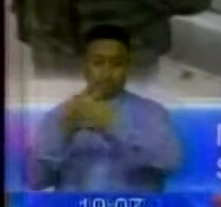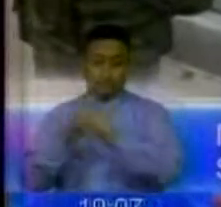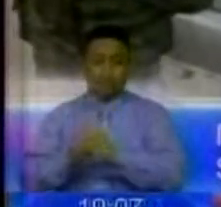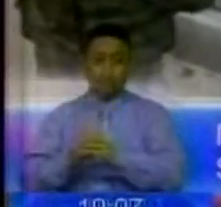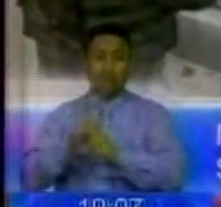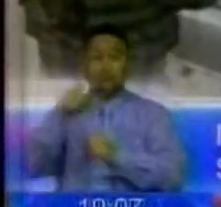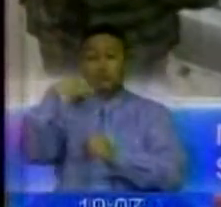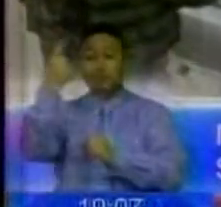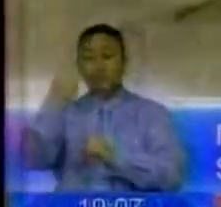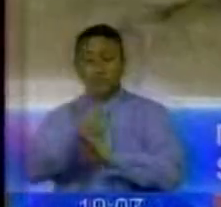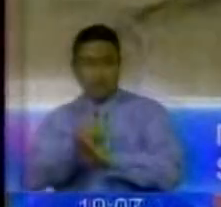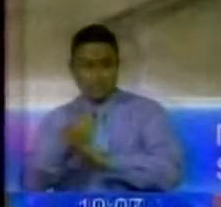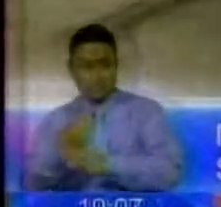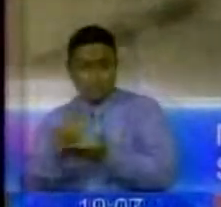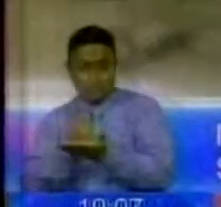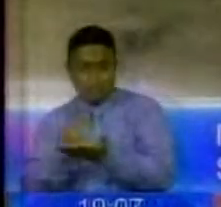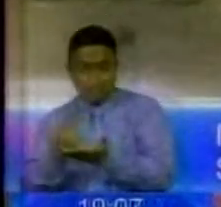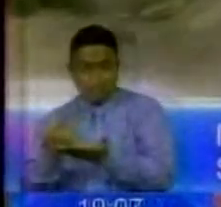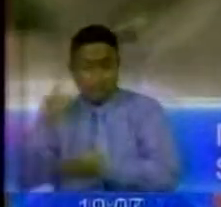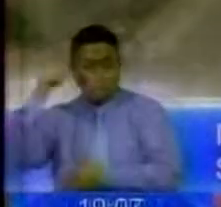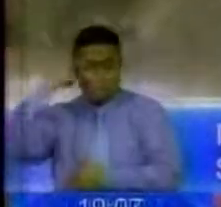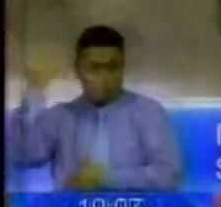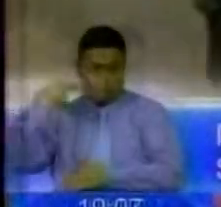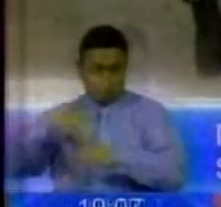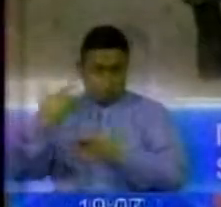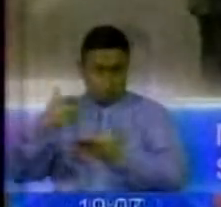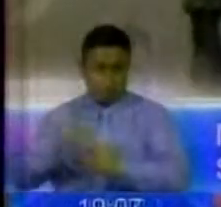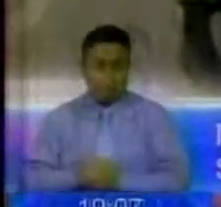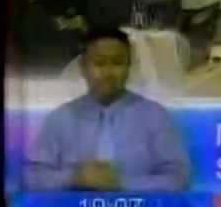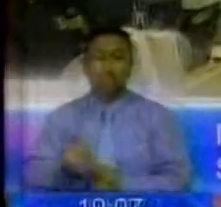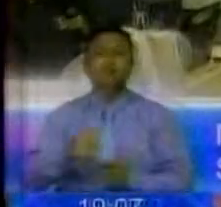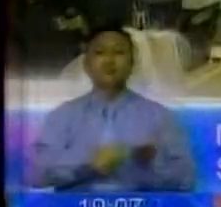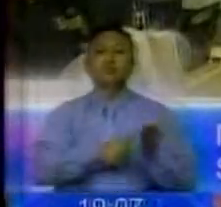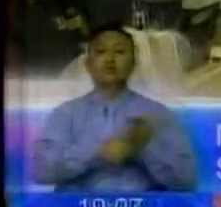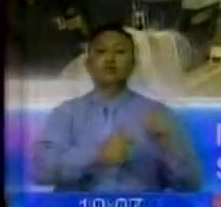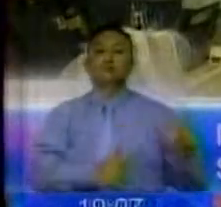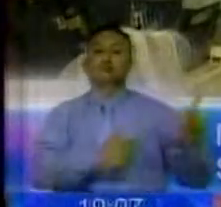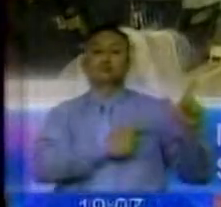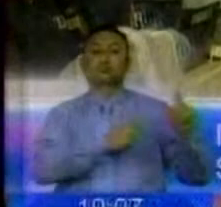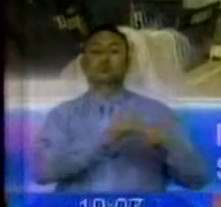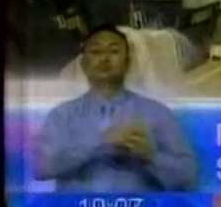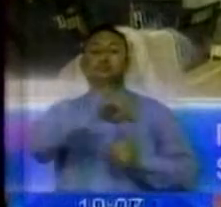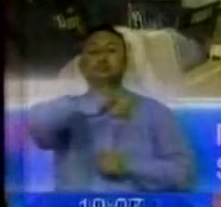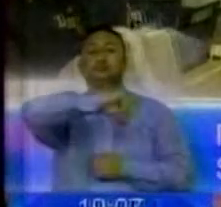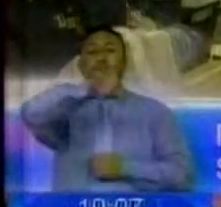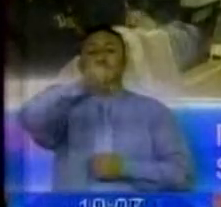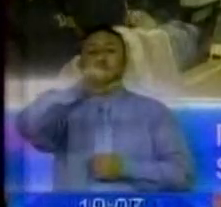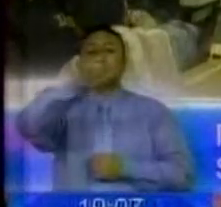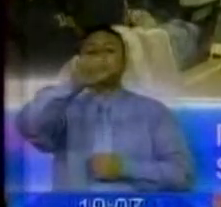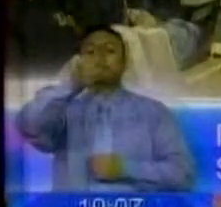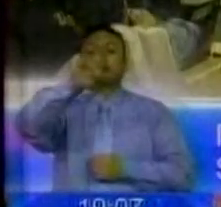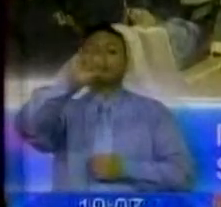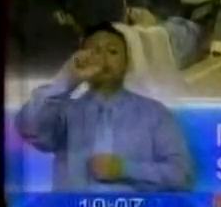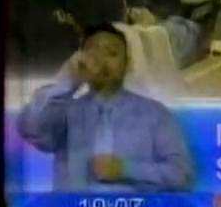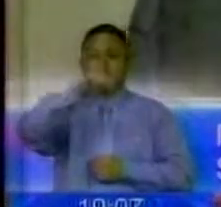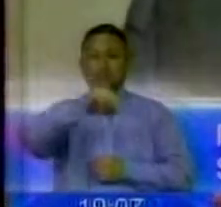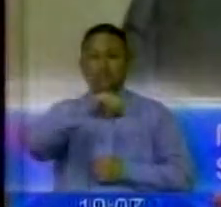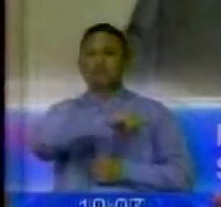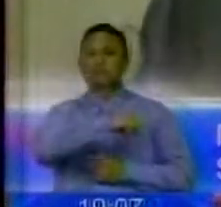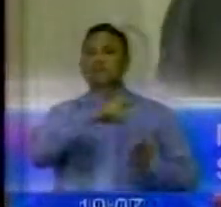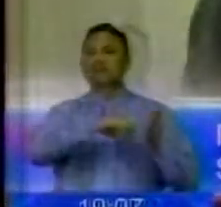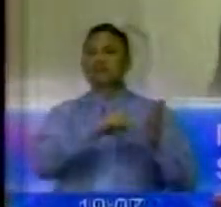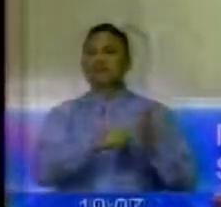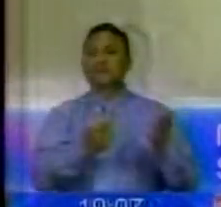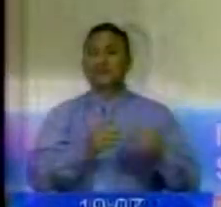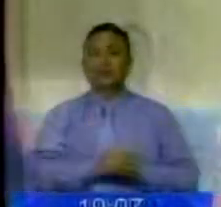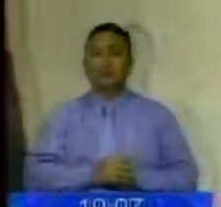más tarde de aquella decisión adoptada por el gobierno nacional, el ministro de Defensa Osvaldo Jarrín explicó el alcance de esta medida.